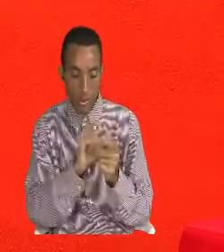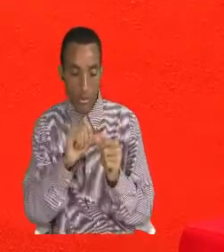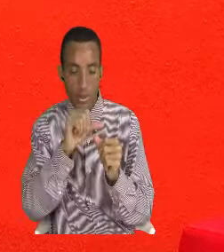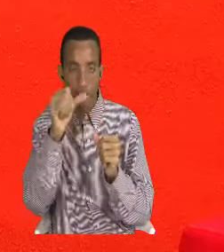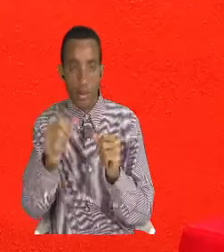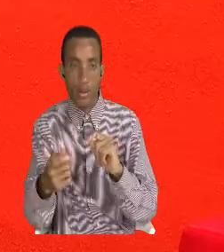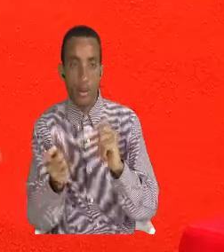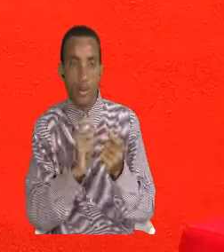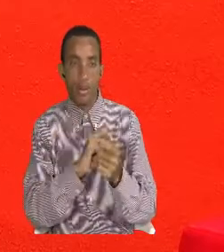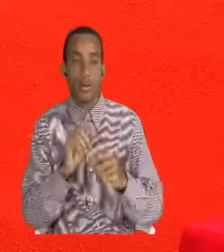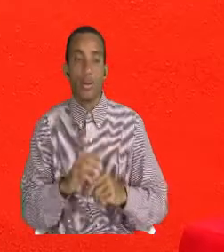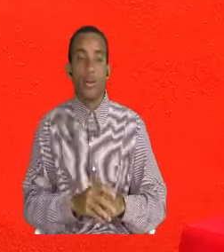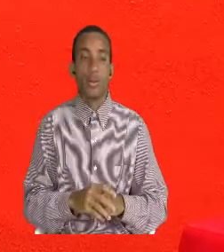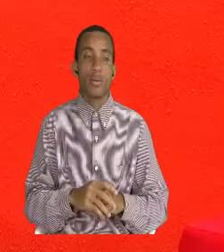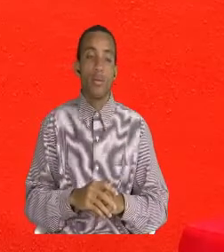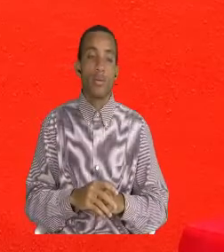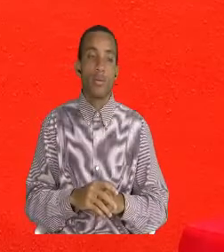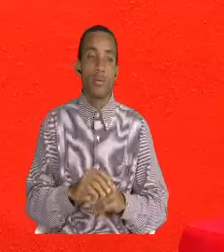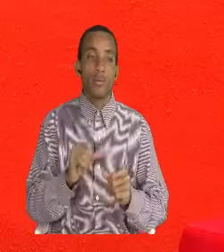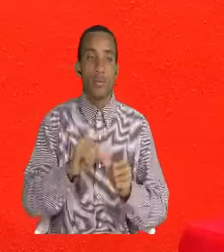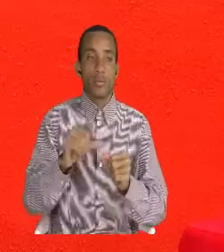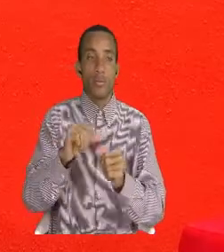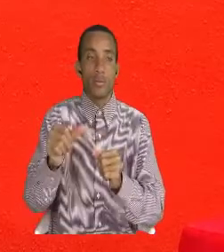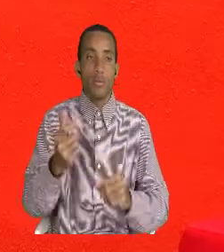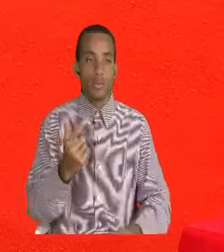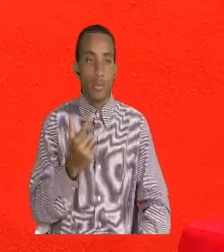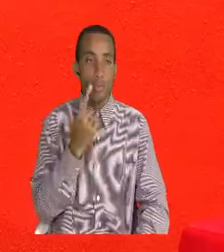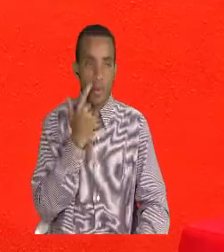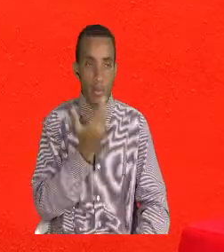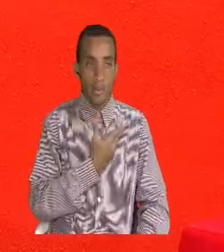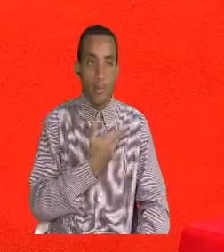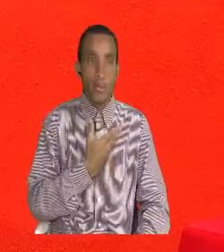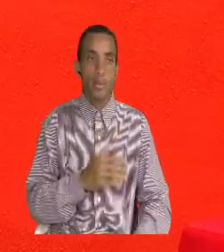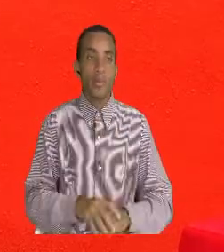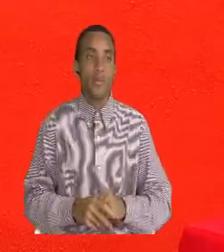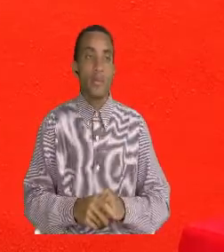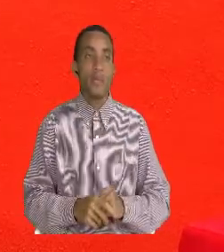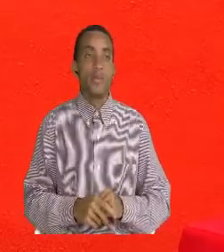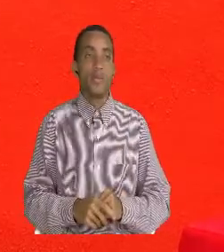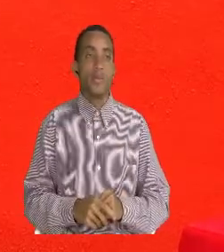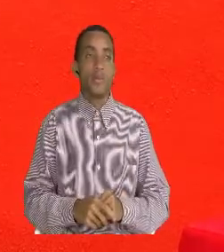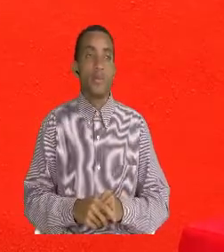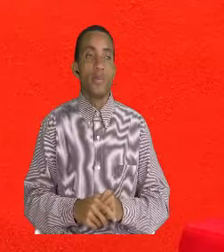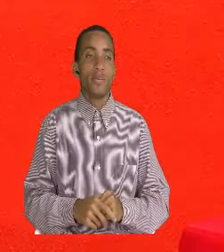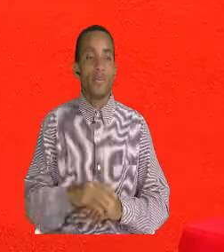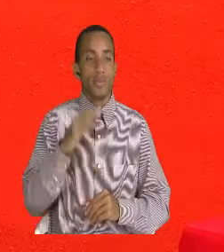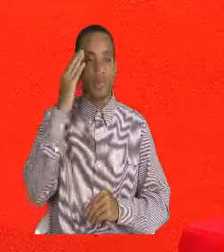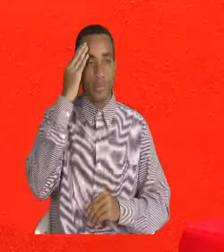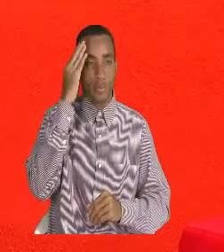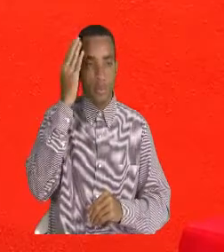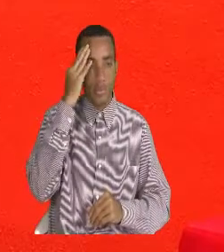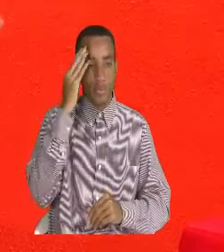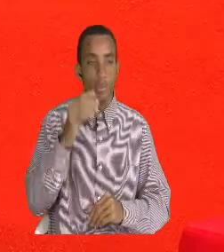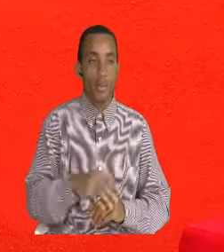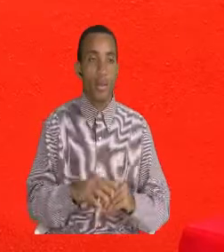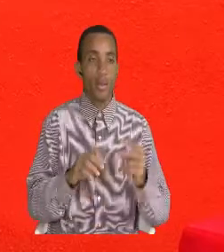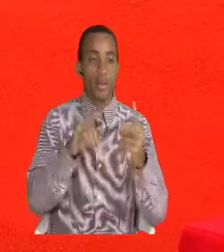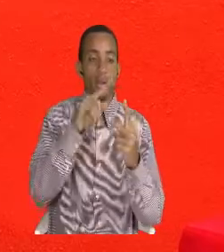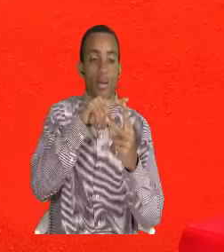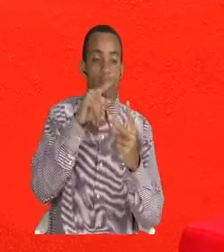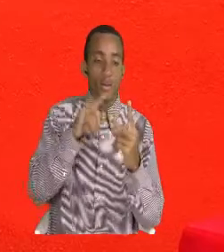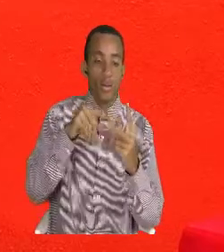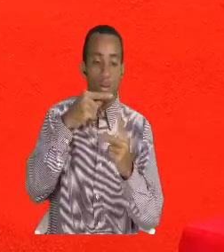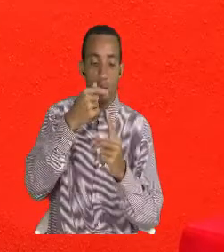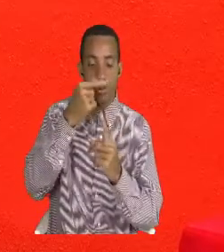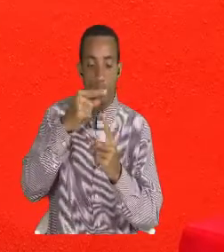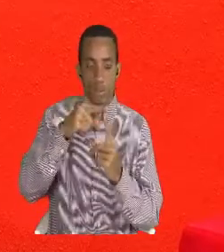a nombre, pues los apellidos queden de los papás que lo adoptaron. Entonces, como saben, como les digo, son dos trámites, uno administrativo que